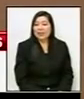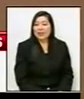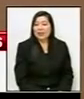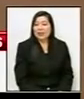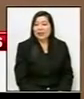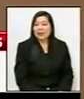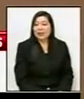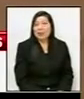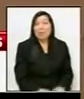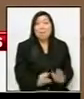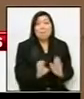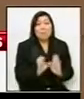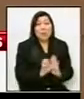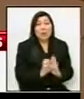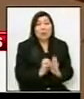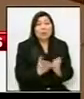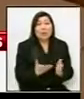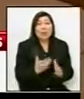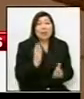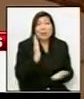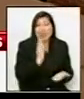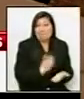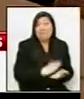En el caso de la infracción a la Constitución,